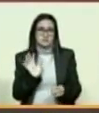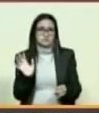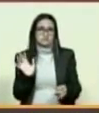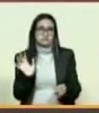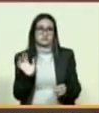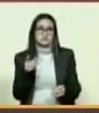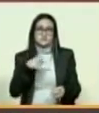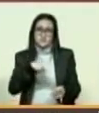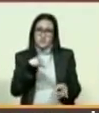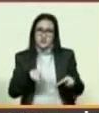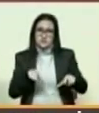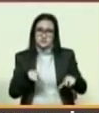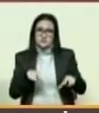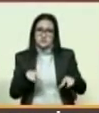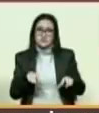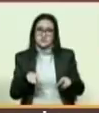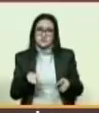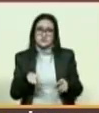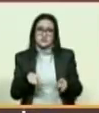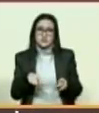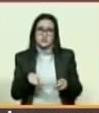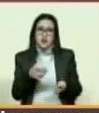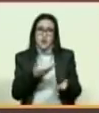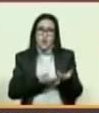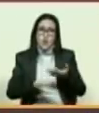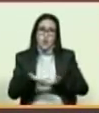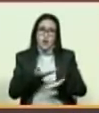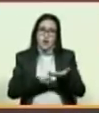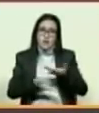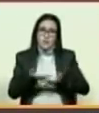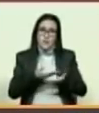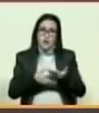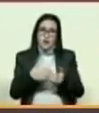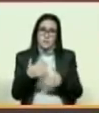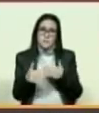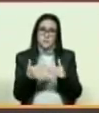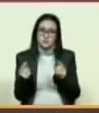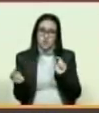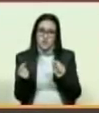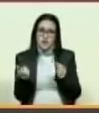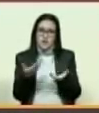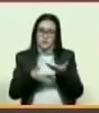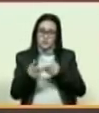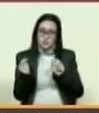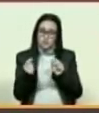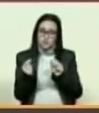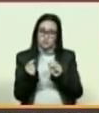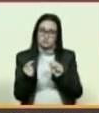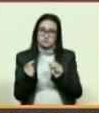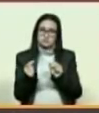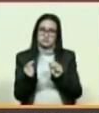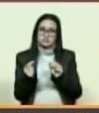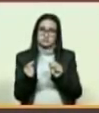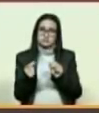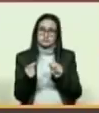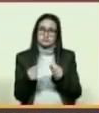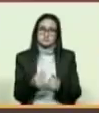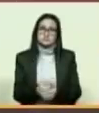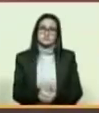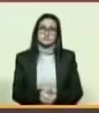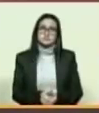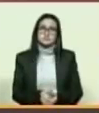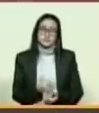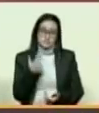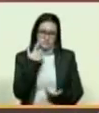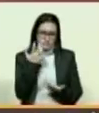la necesidad que tenemos nosotros de colaborar en este proceso de diálogo, la intención de colaborar en este proceso de diálogo. Pero es público